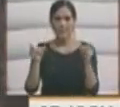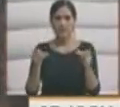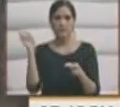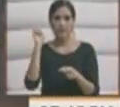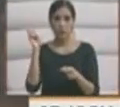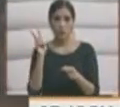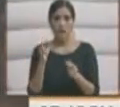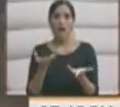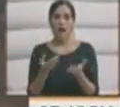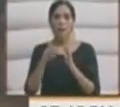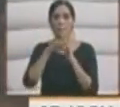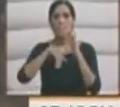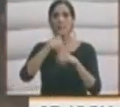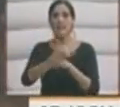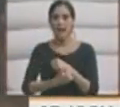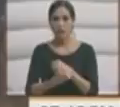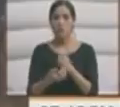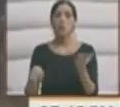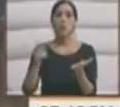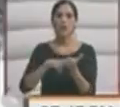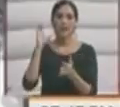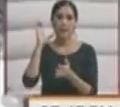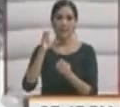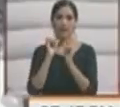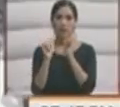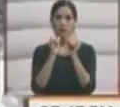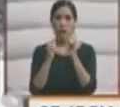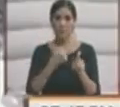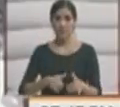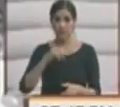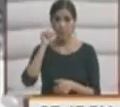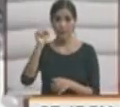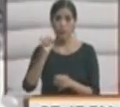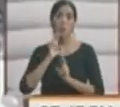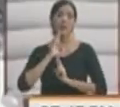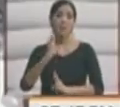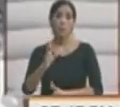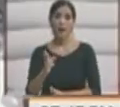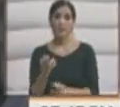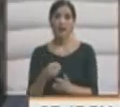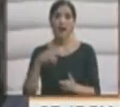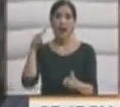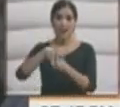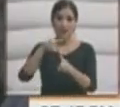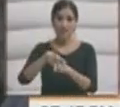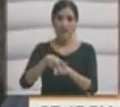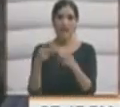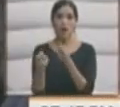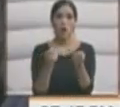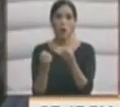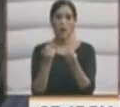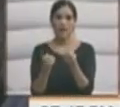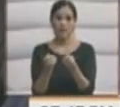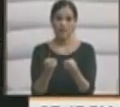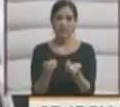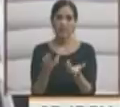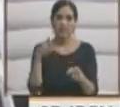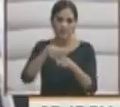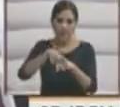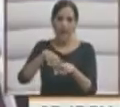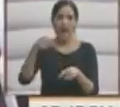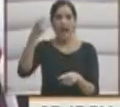Patria, anunciado por el presidente Nicolás Maduro como respuesta a las agresiones económicas que afectan a la población.